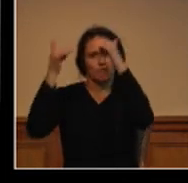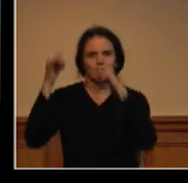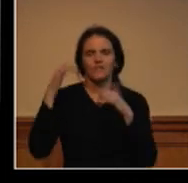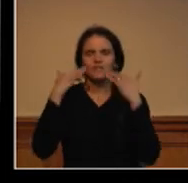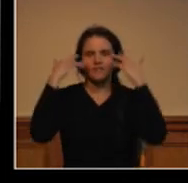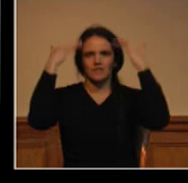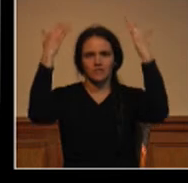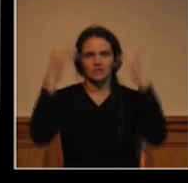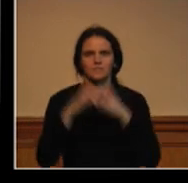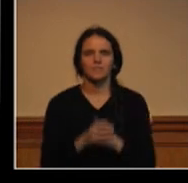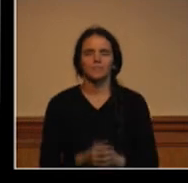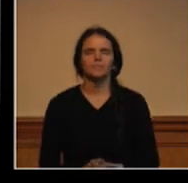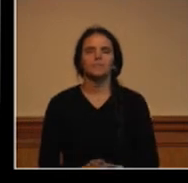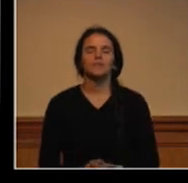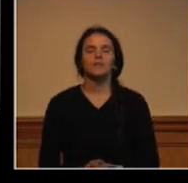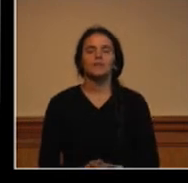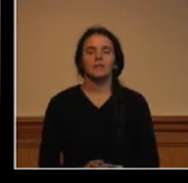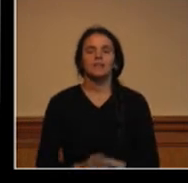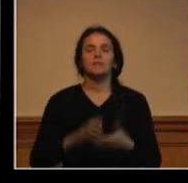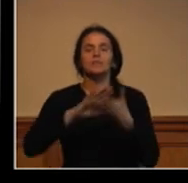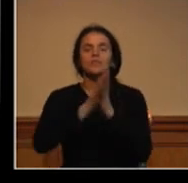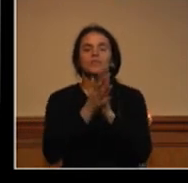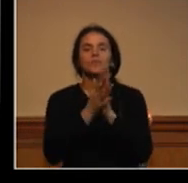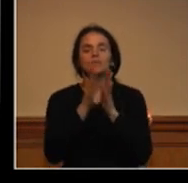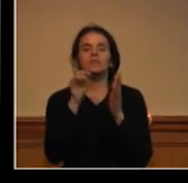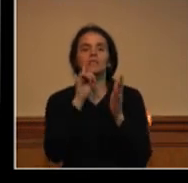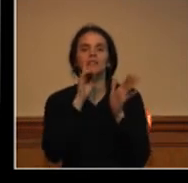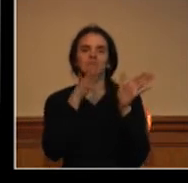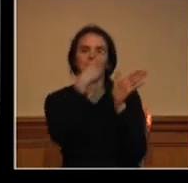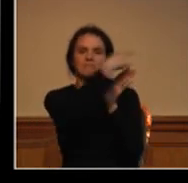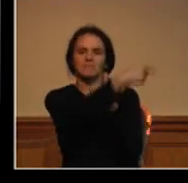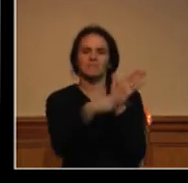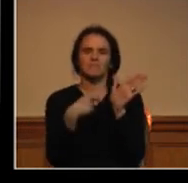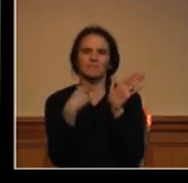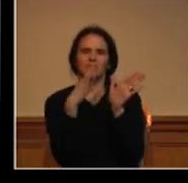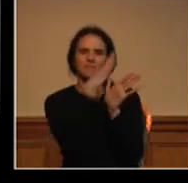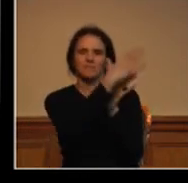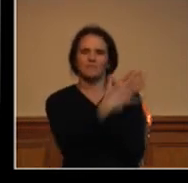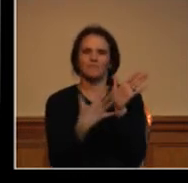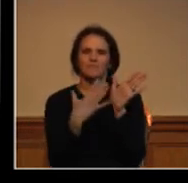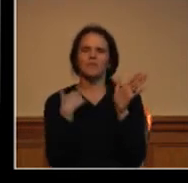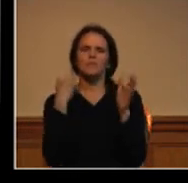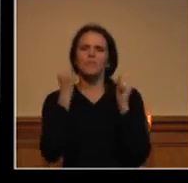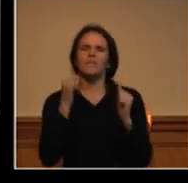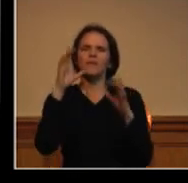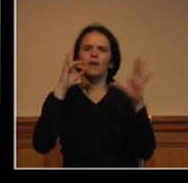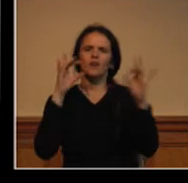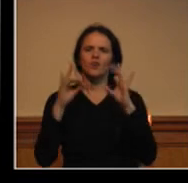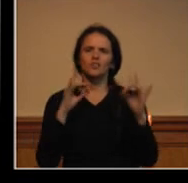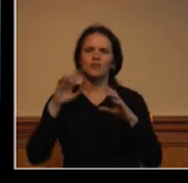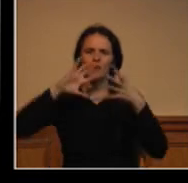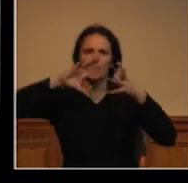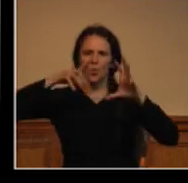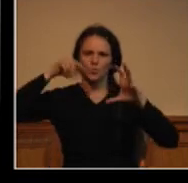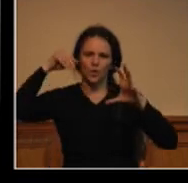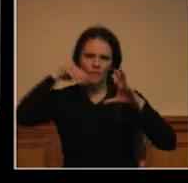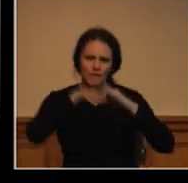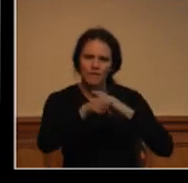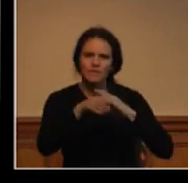cuenta, todos estos mundos tienen un paisaje asociado. Eso le dice al niño qué puede encontrar dentro de ese mundo